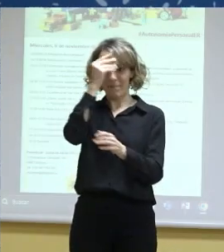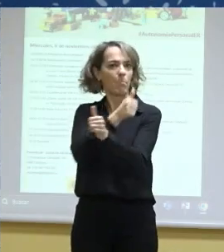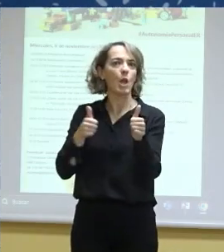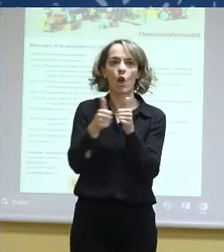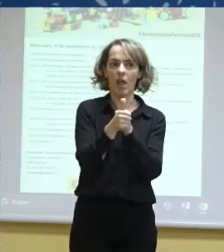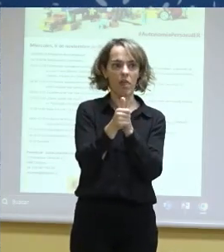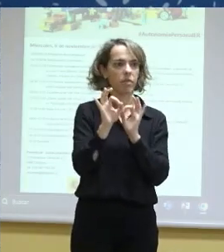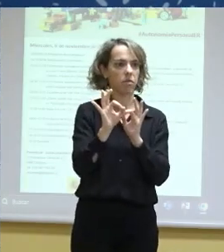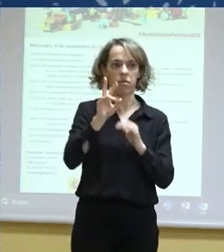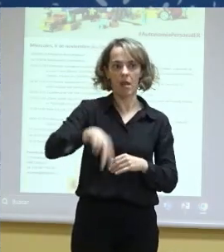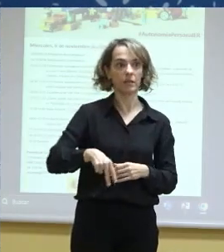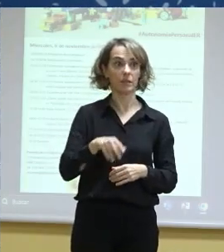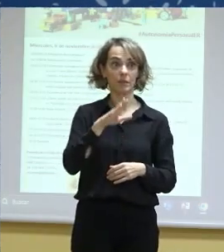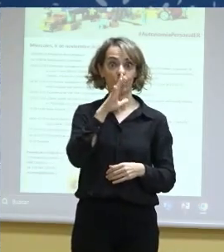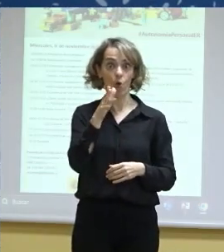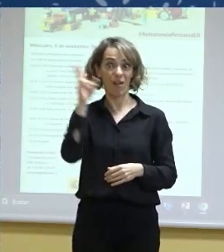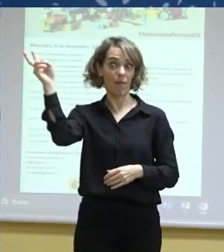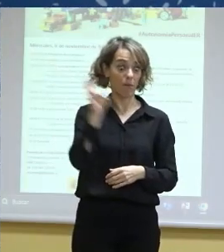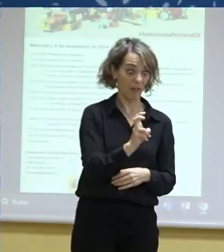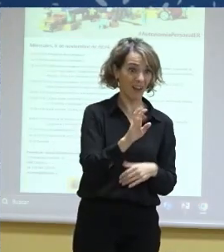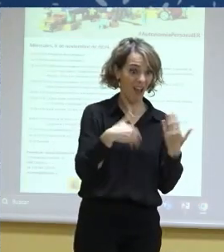puede trasladarse a